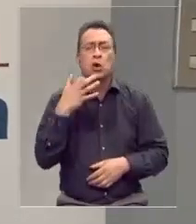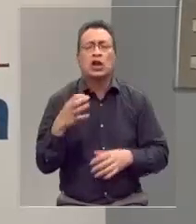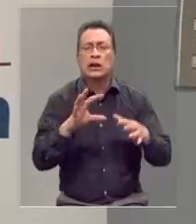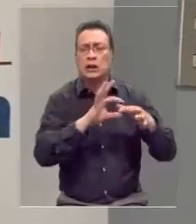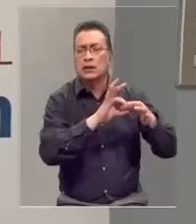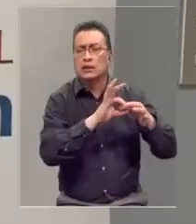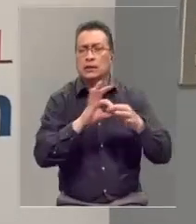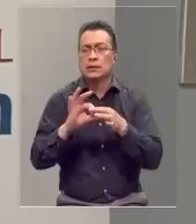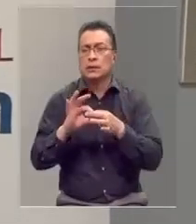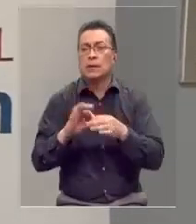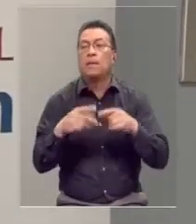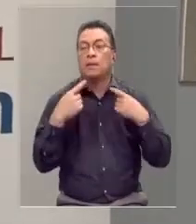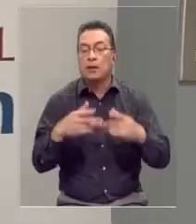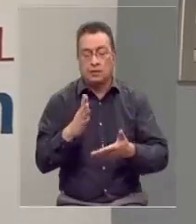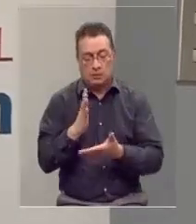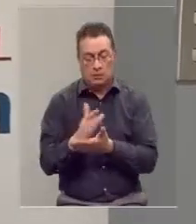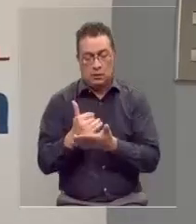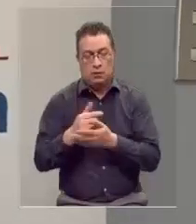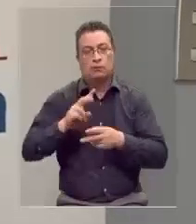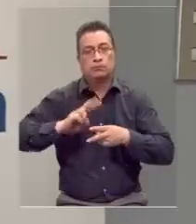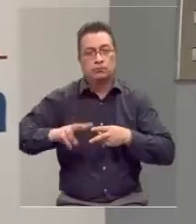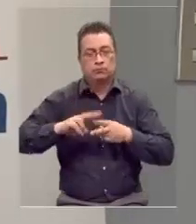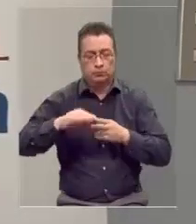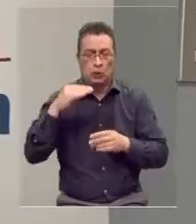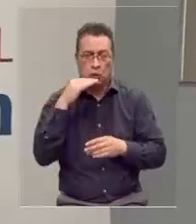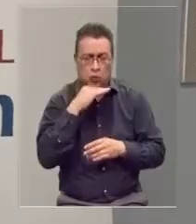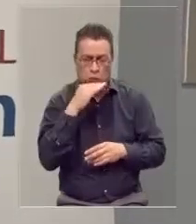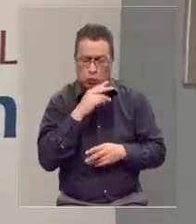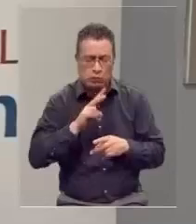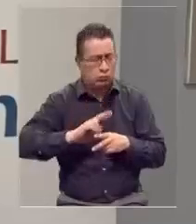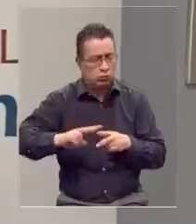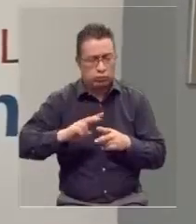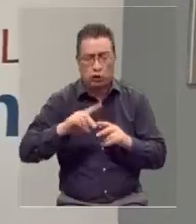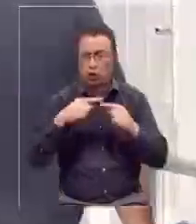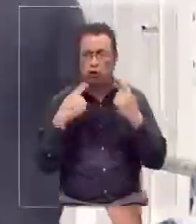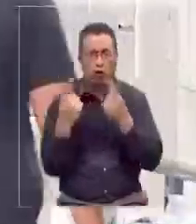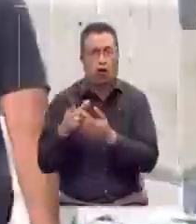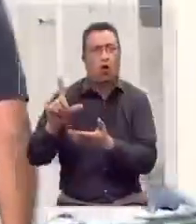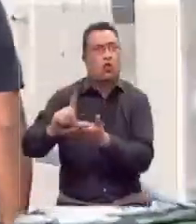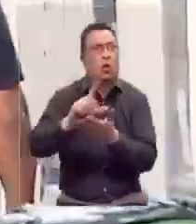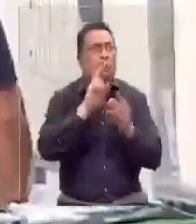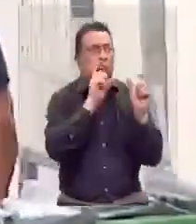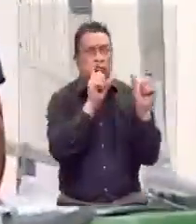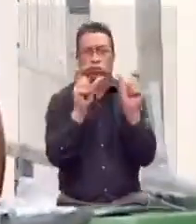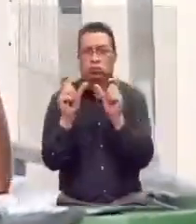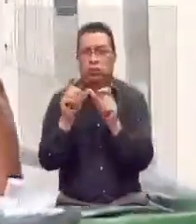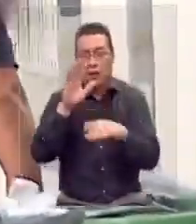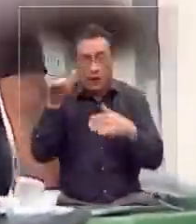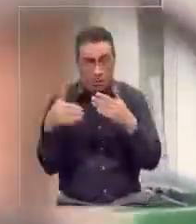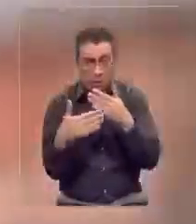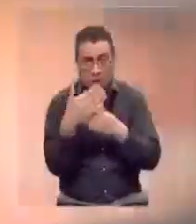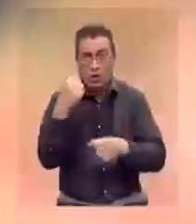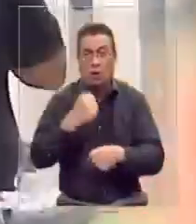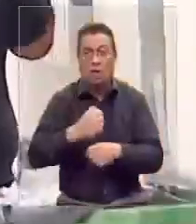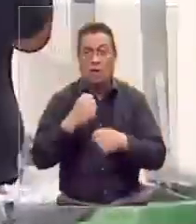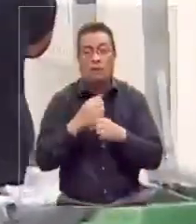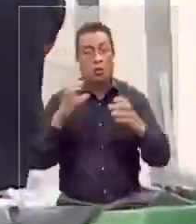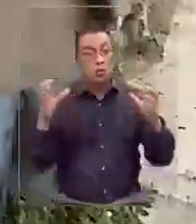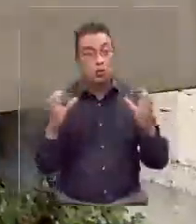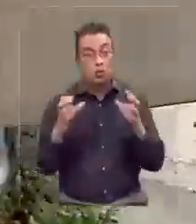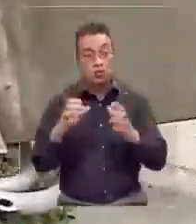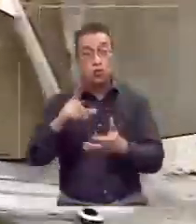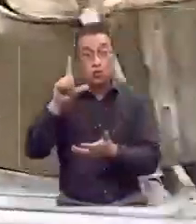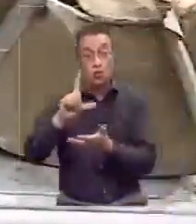hechos ocurridos y se ha activado un plan de revisión preventiva inmediata de toda la zona. Durante la mañana se trabajaba intensamente en el